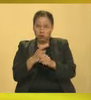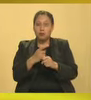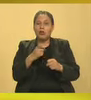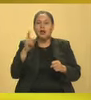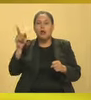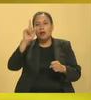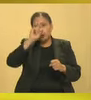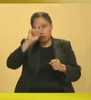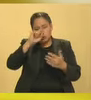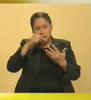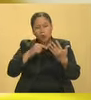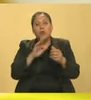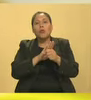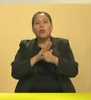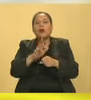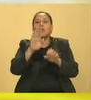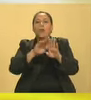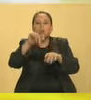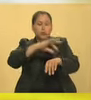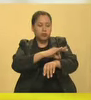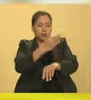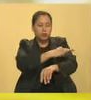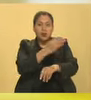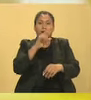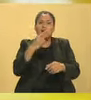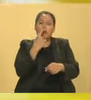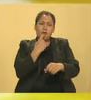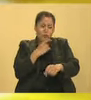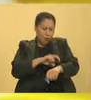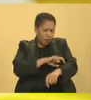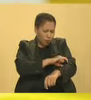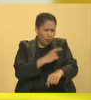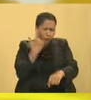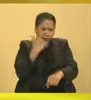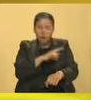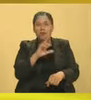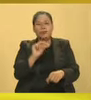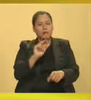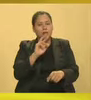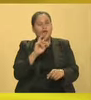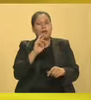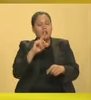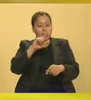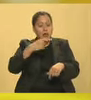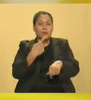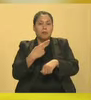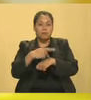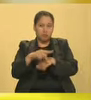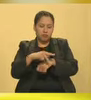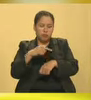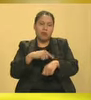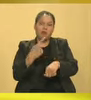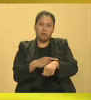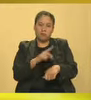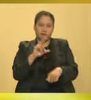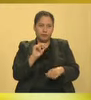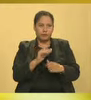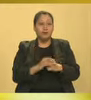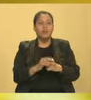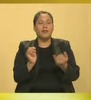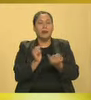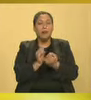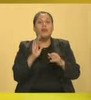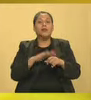te sugiera cuál es el mejor método. No te irriten y tenga ningún tipo de alergia que pueda causarte daño. Así es, pero generalmente lo que sucede es